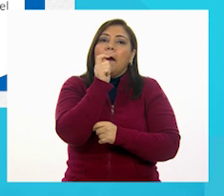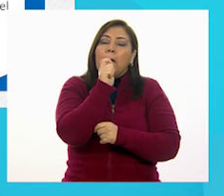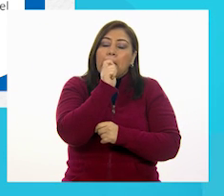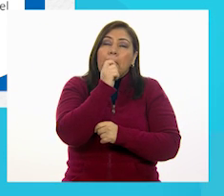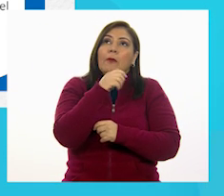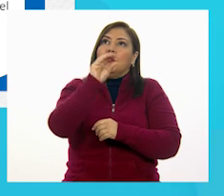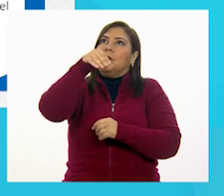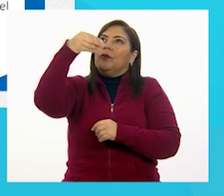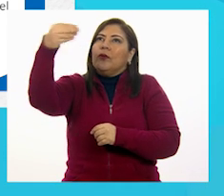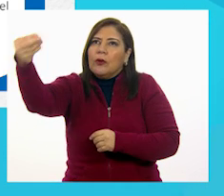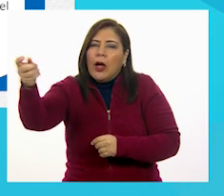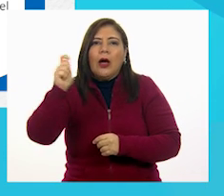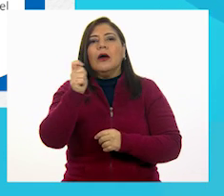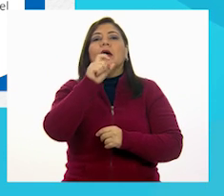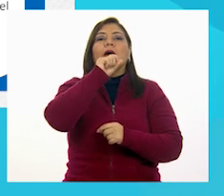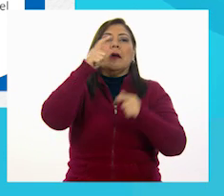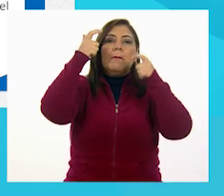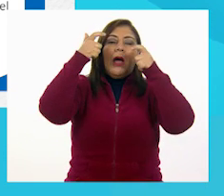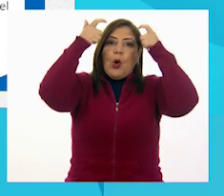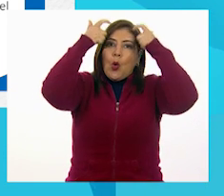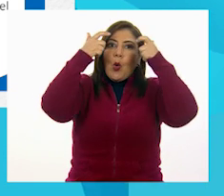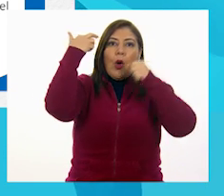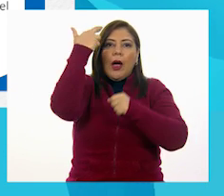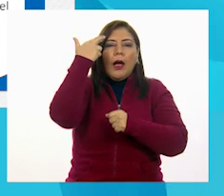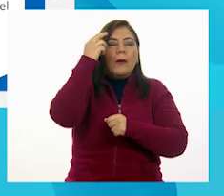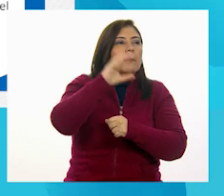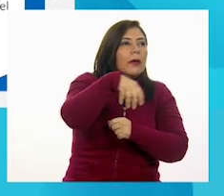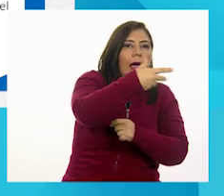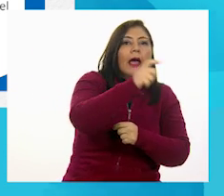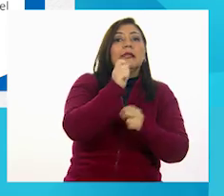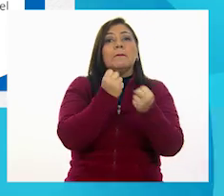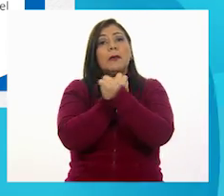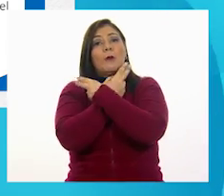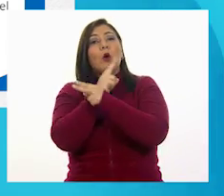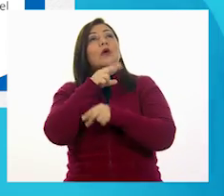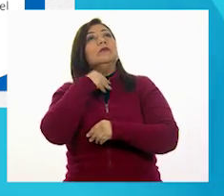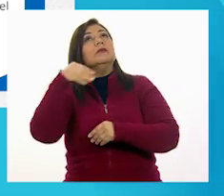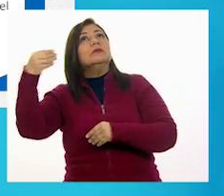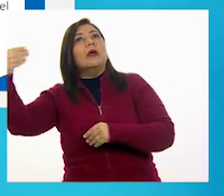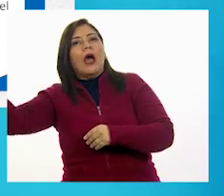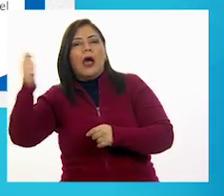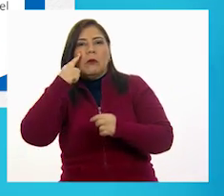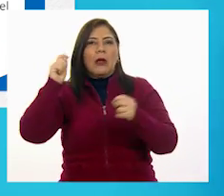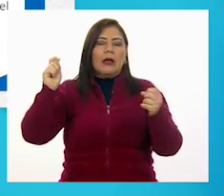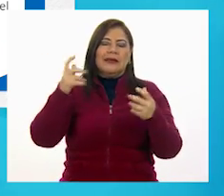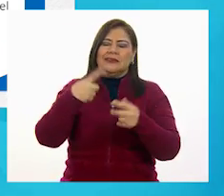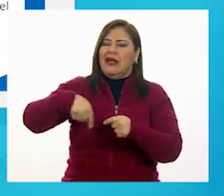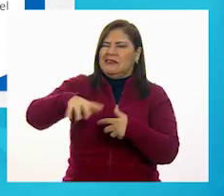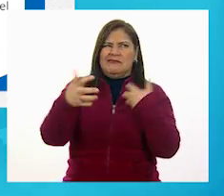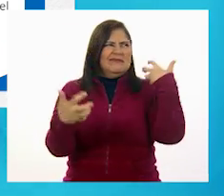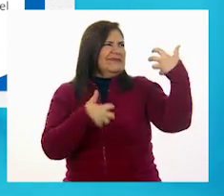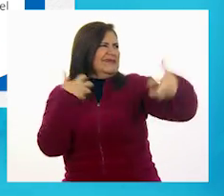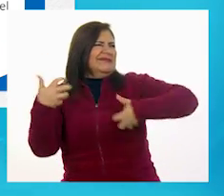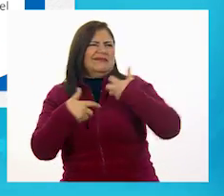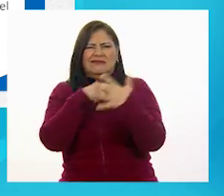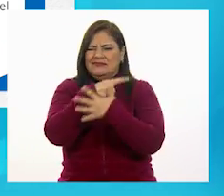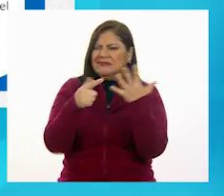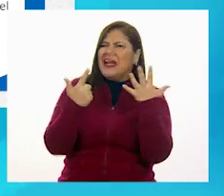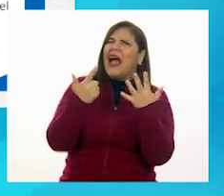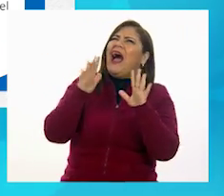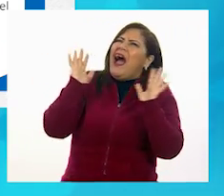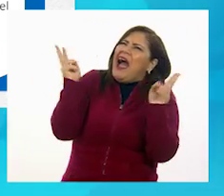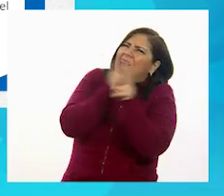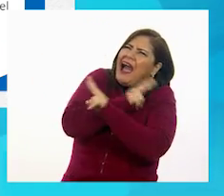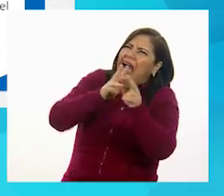policía, la corona del rey y el moño del gato. Todos estaban muy enojados y le gritaron al viento que